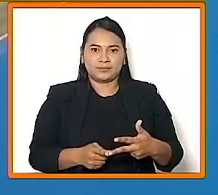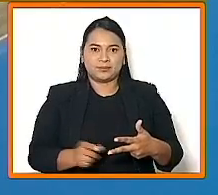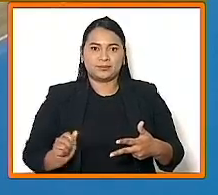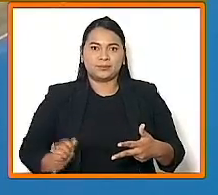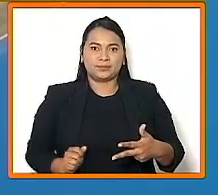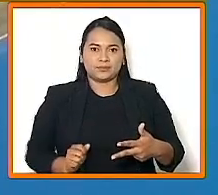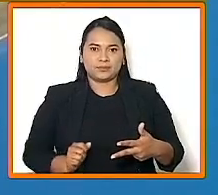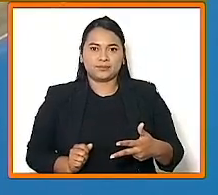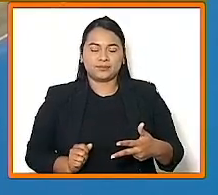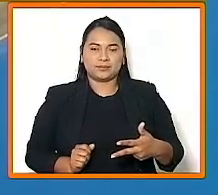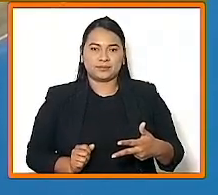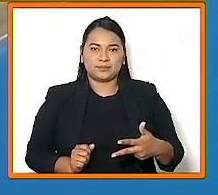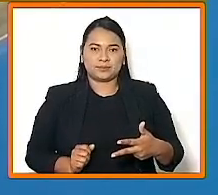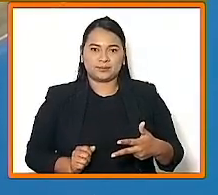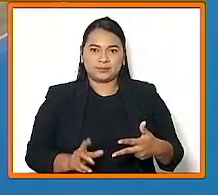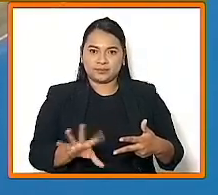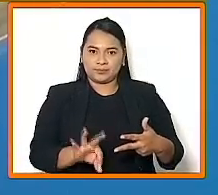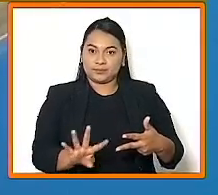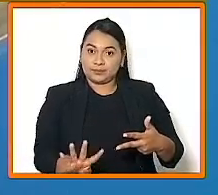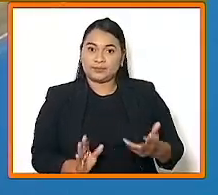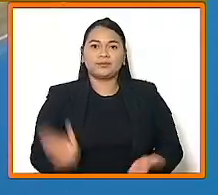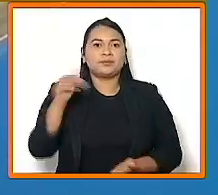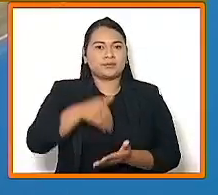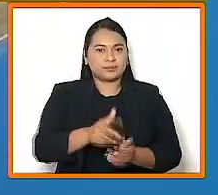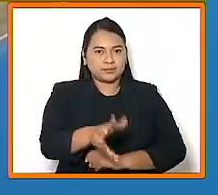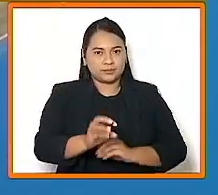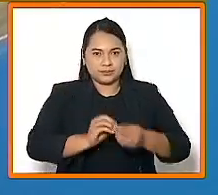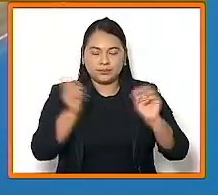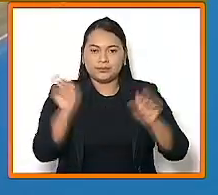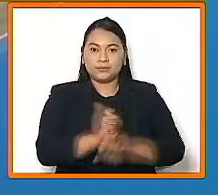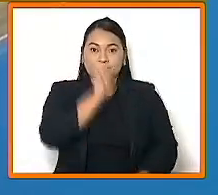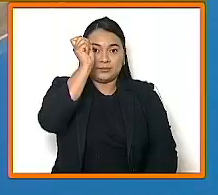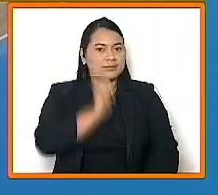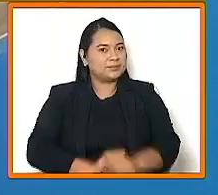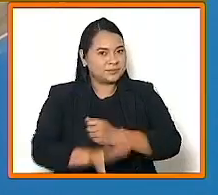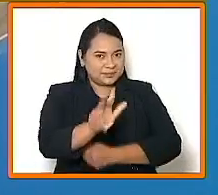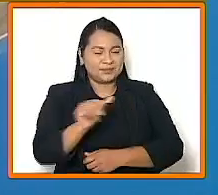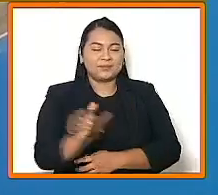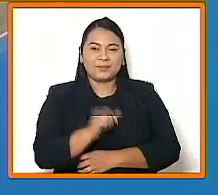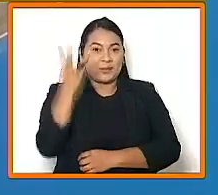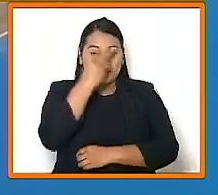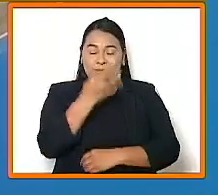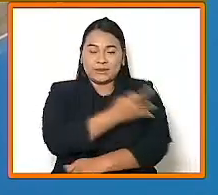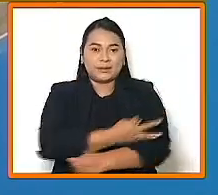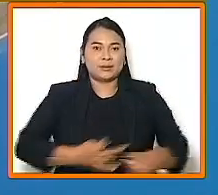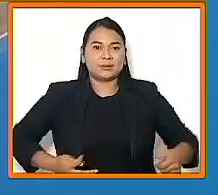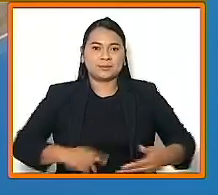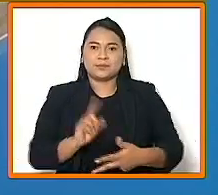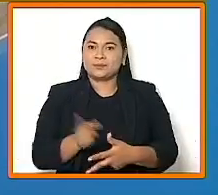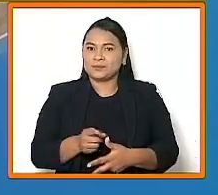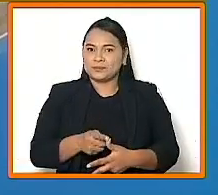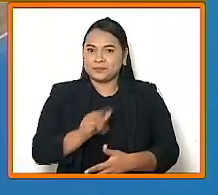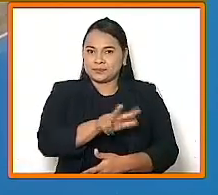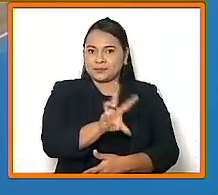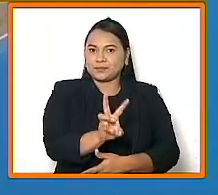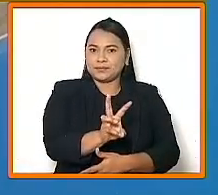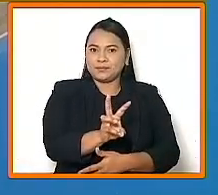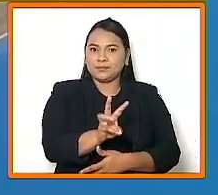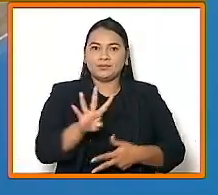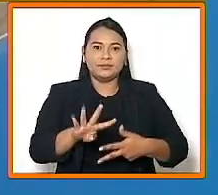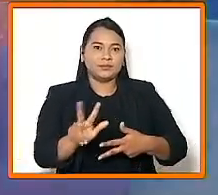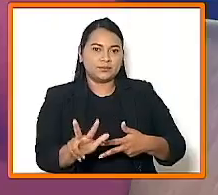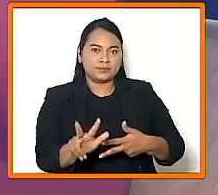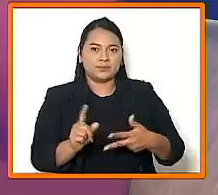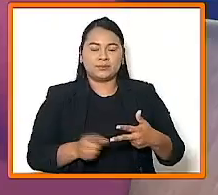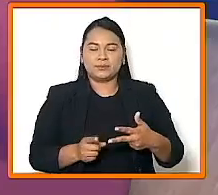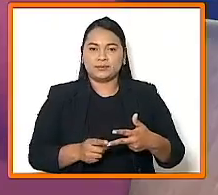ganador. Este es el 94, los números ganadores en Pega 3 en esta linda tarde son 36, 43